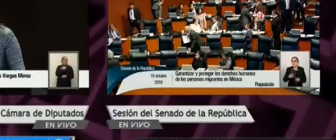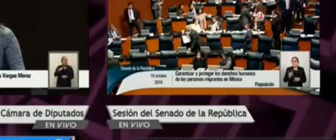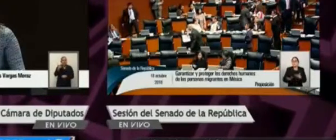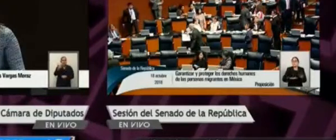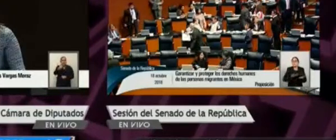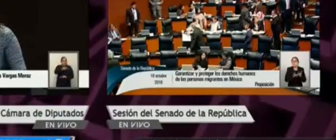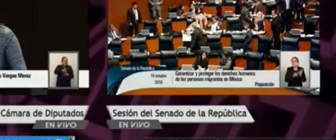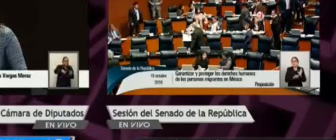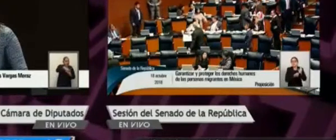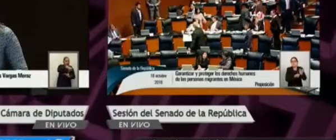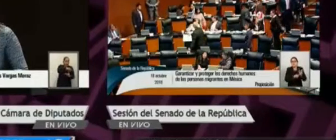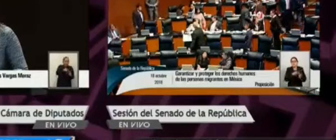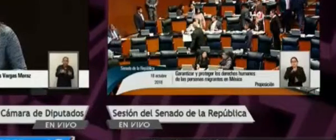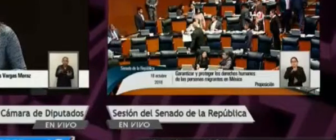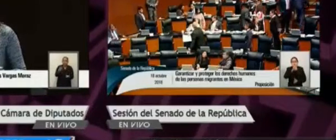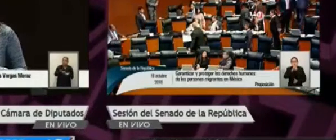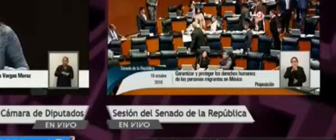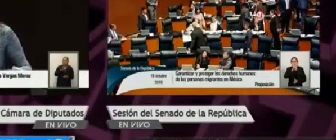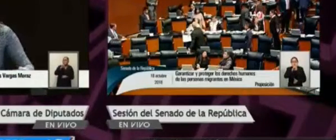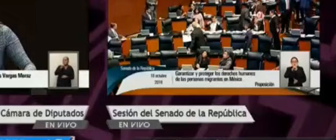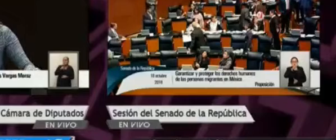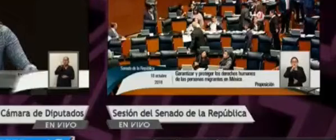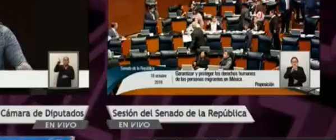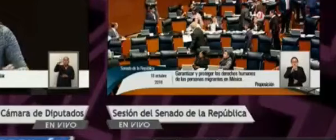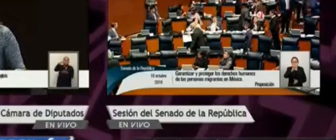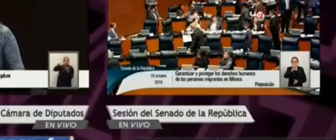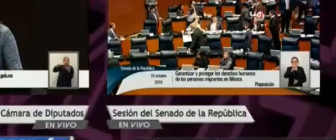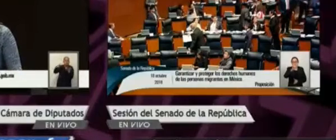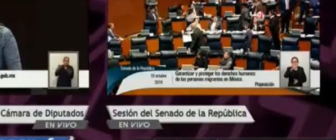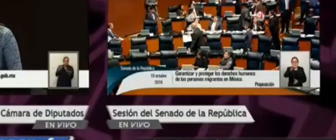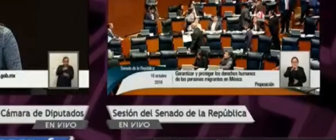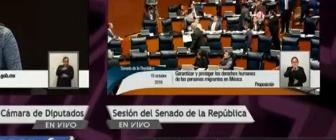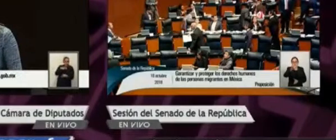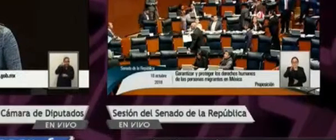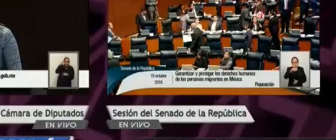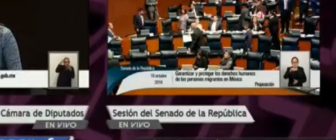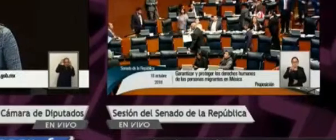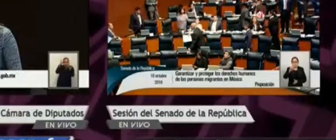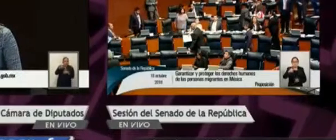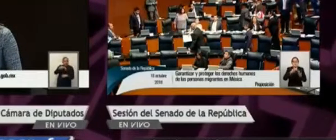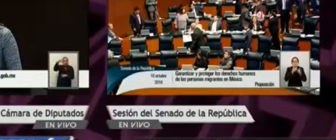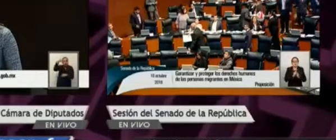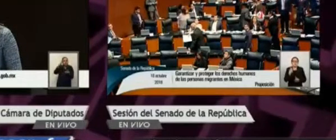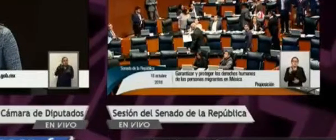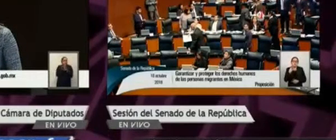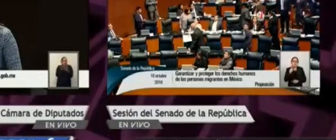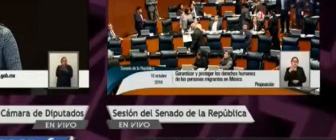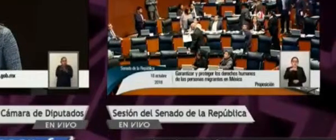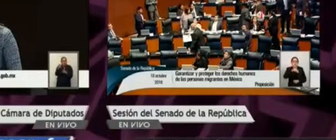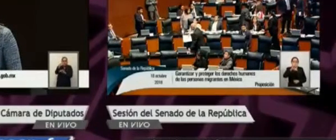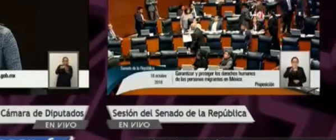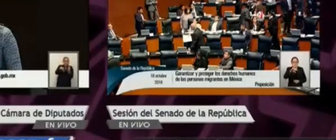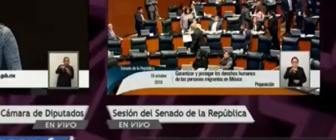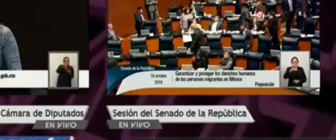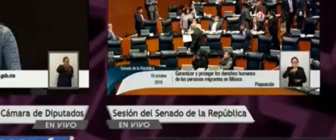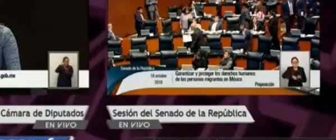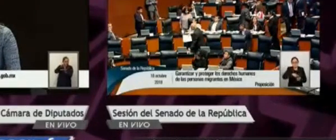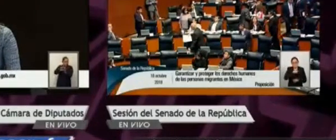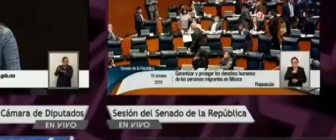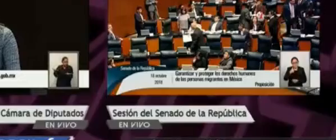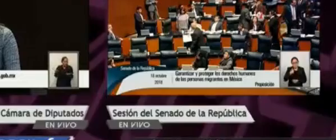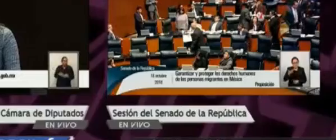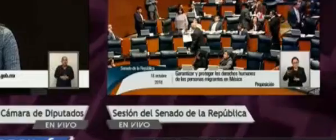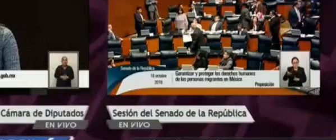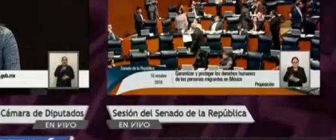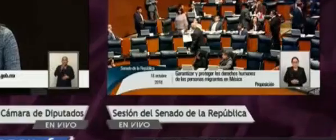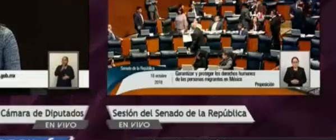la mayoría de nuestros representados en el norte del país. De igual manera, mencionamos que una de las causas